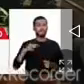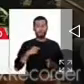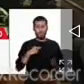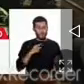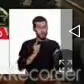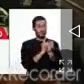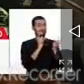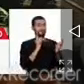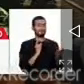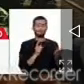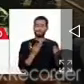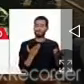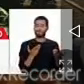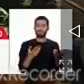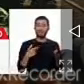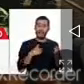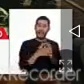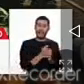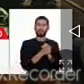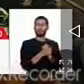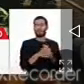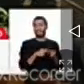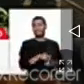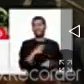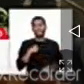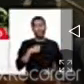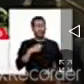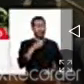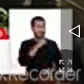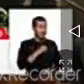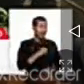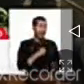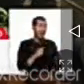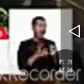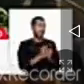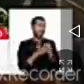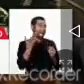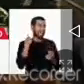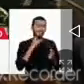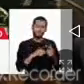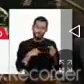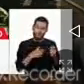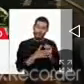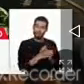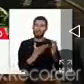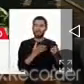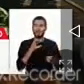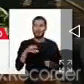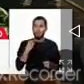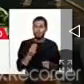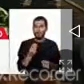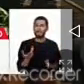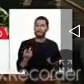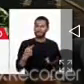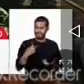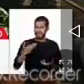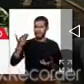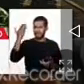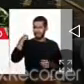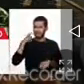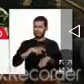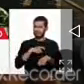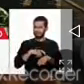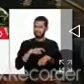encuentra amigos, no digo viejos amigos, pero amigos finalmente, porque finalmente eso éramos en